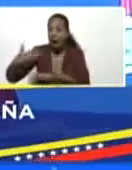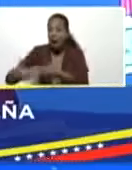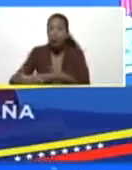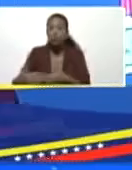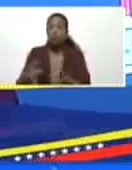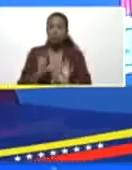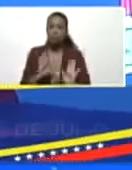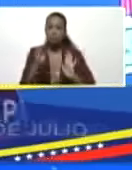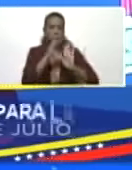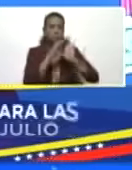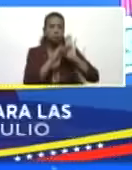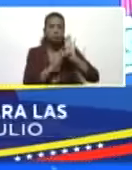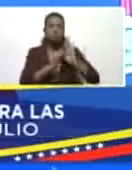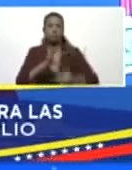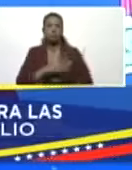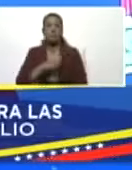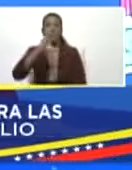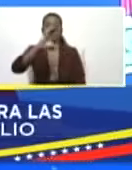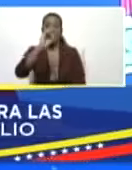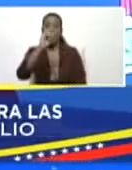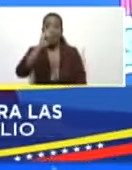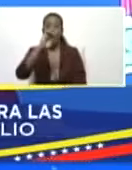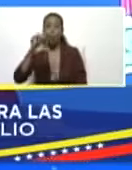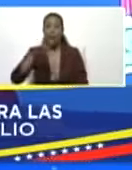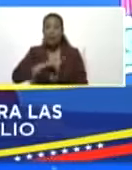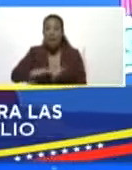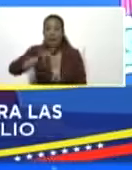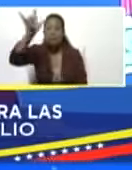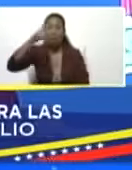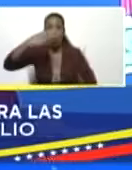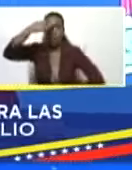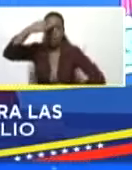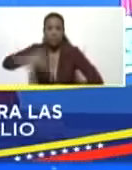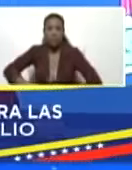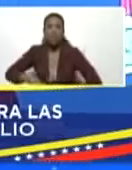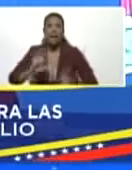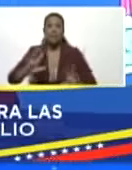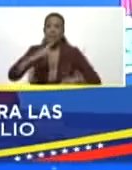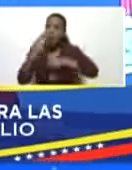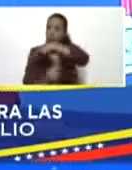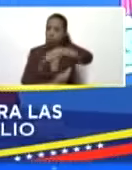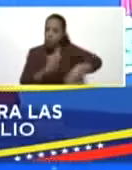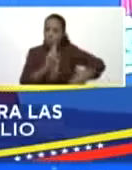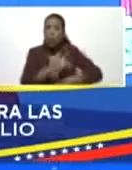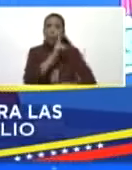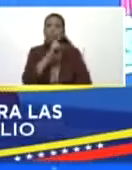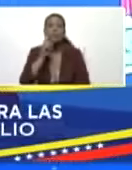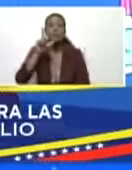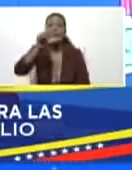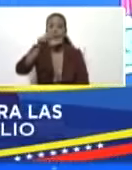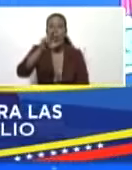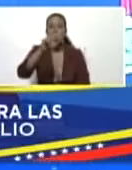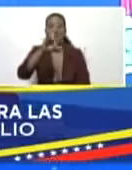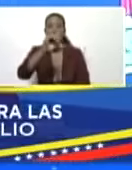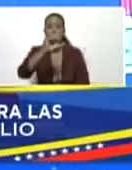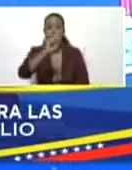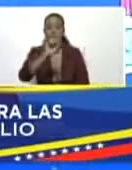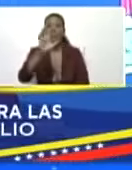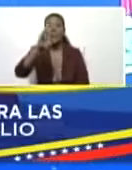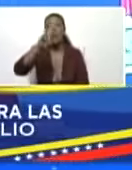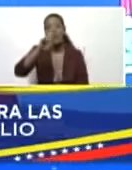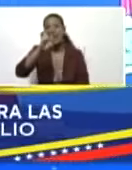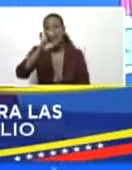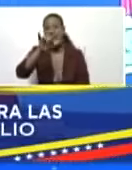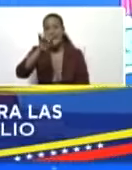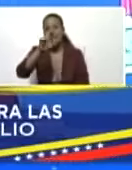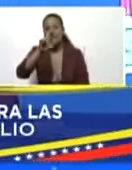estoy colocando al coronel aviación, comandante revolucionario, Luis Reyes Reyes, para que